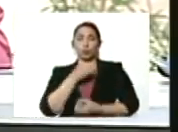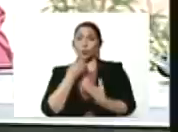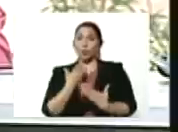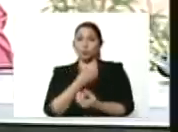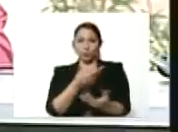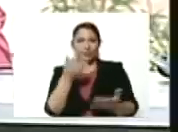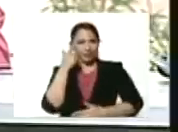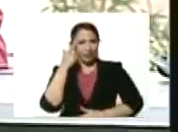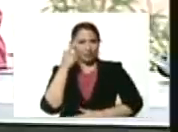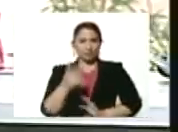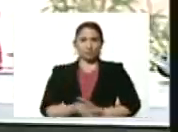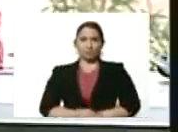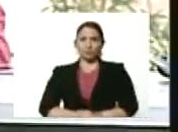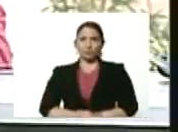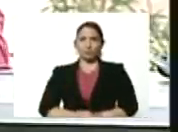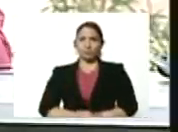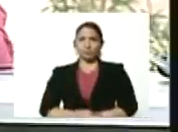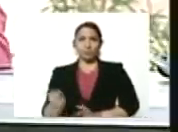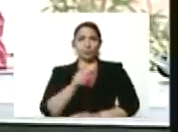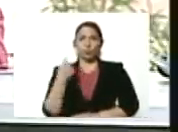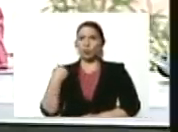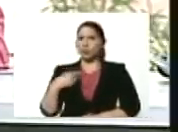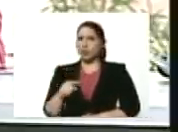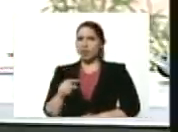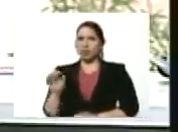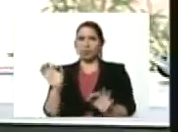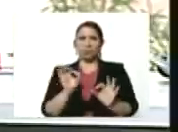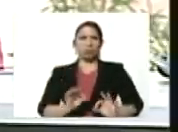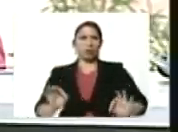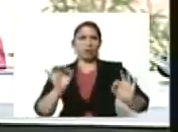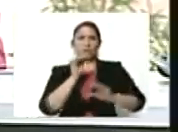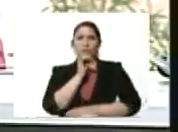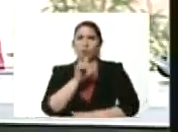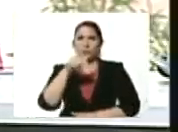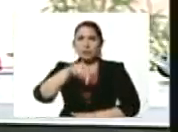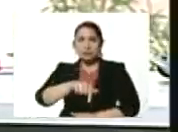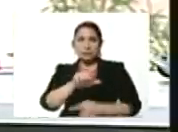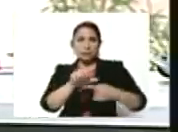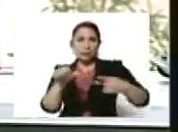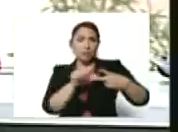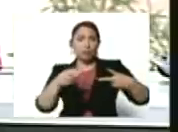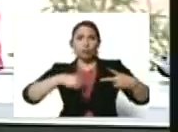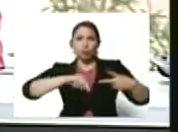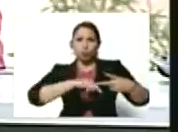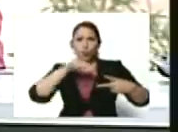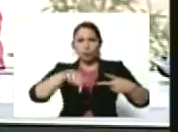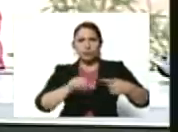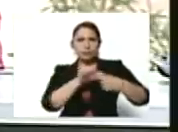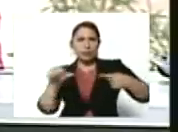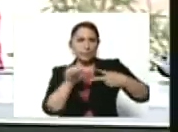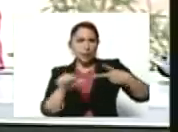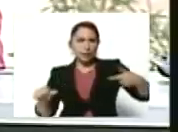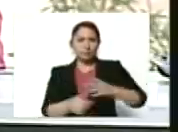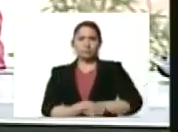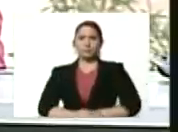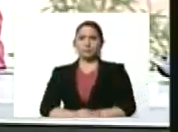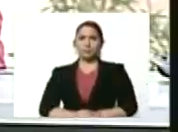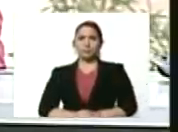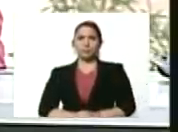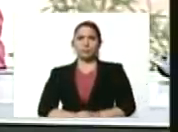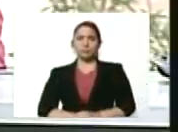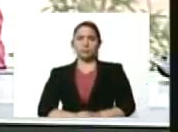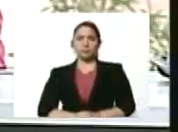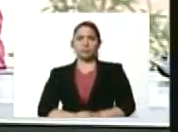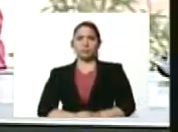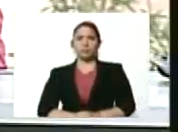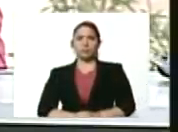saben, no tengo aquí el informe, ¿dónde está el informe de esta semana? Hemos estado esta semana en